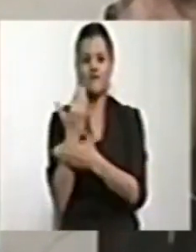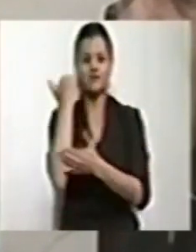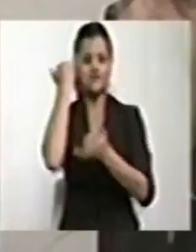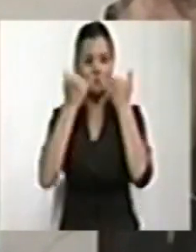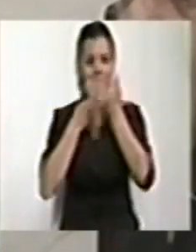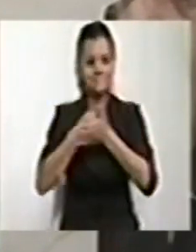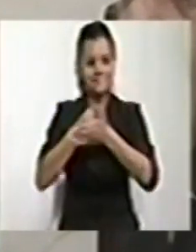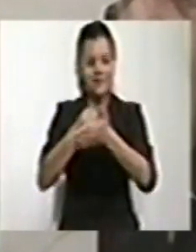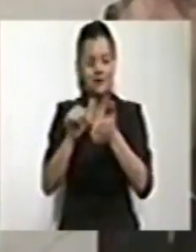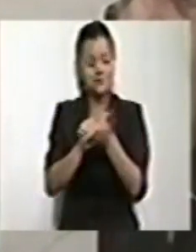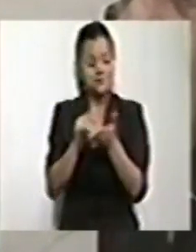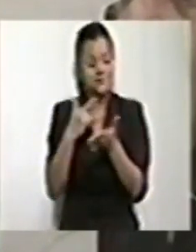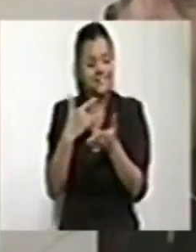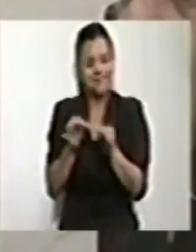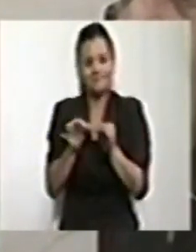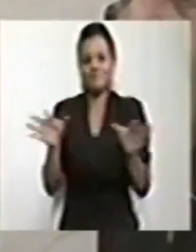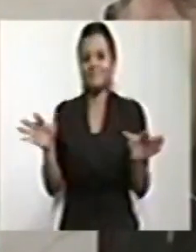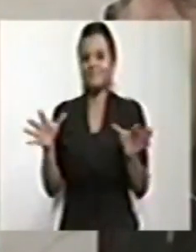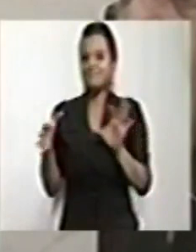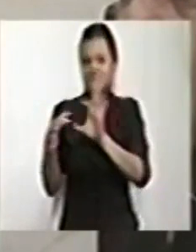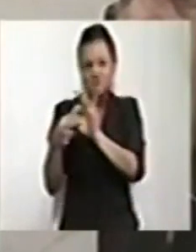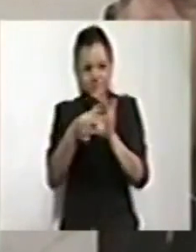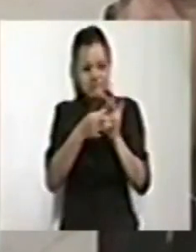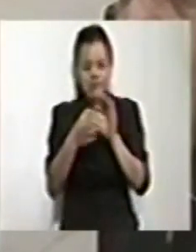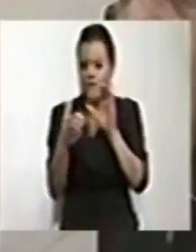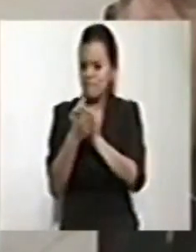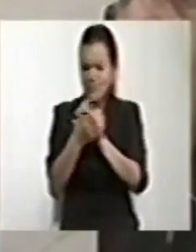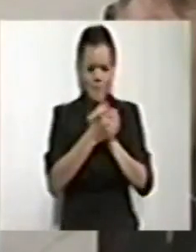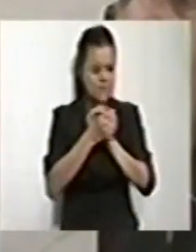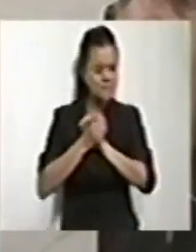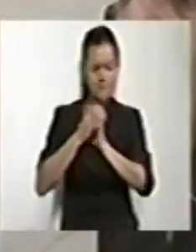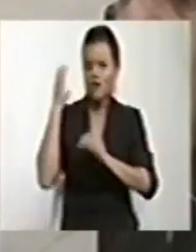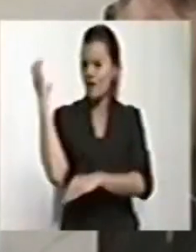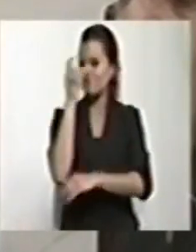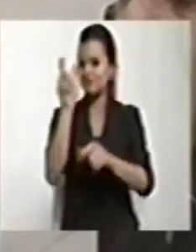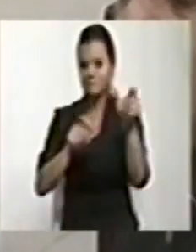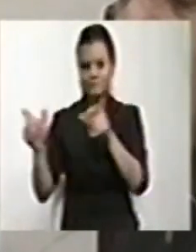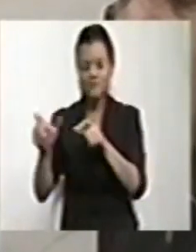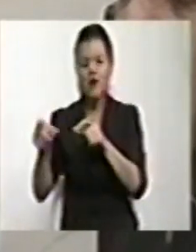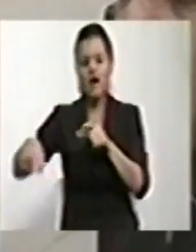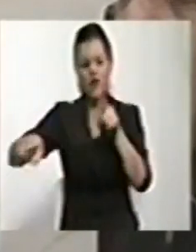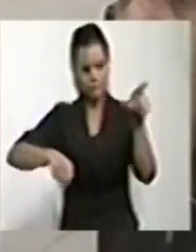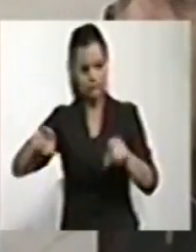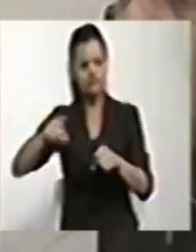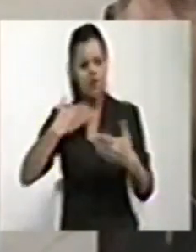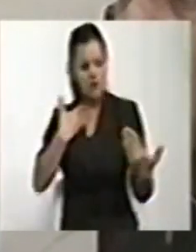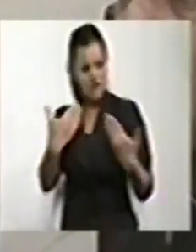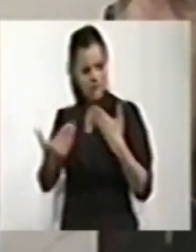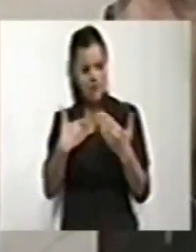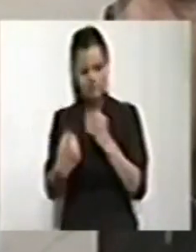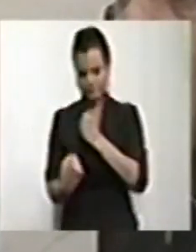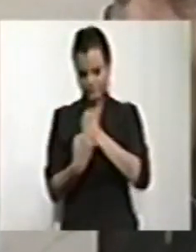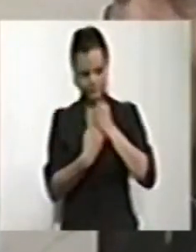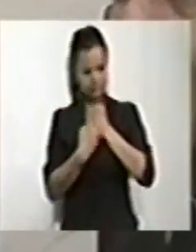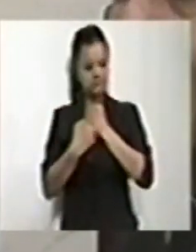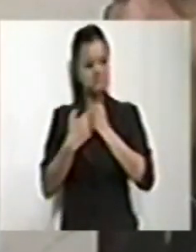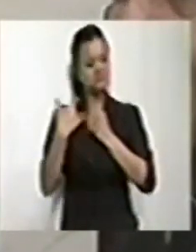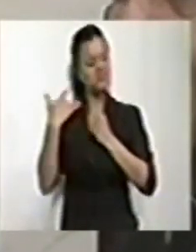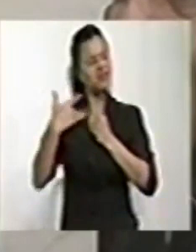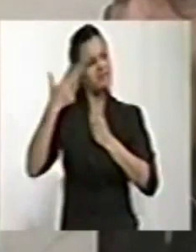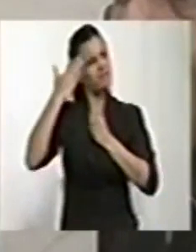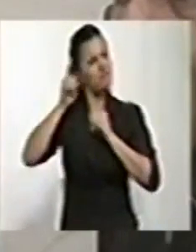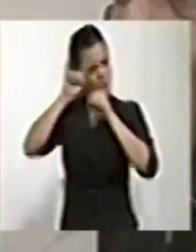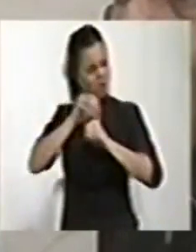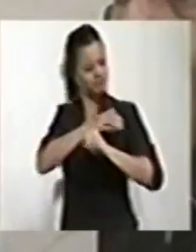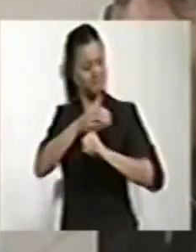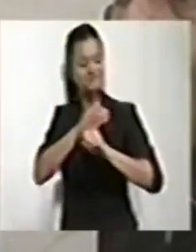de contar con la amistad de tantos colombianos y la confianza en mis capacidades. A todos ellos los invito a seguir